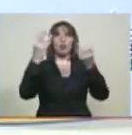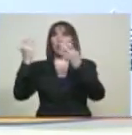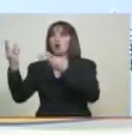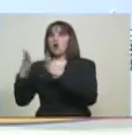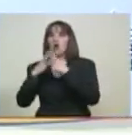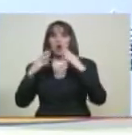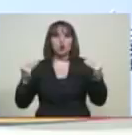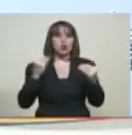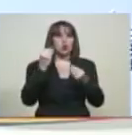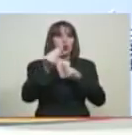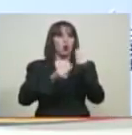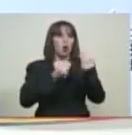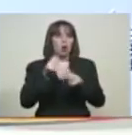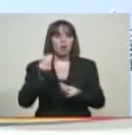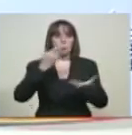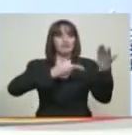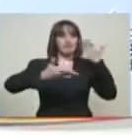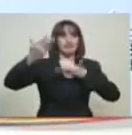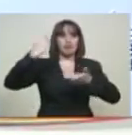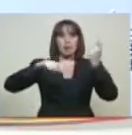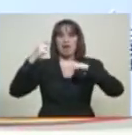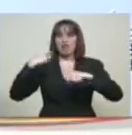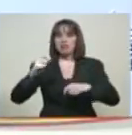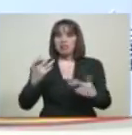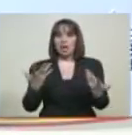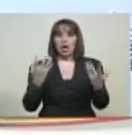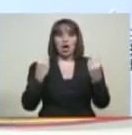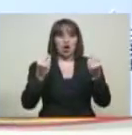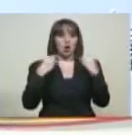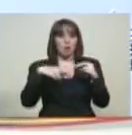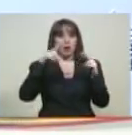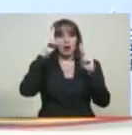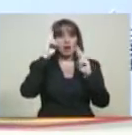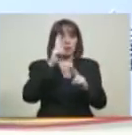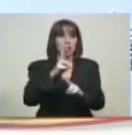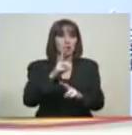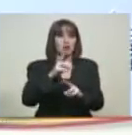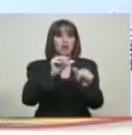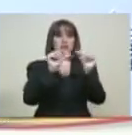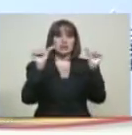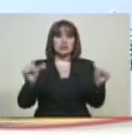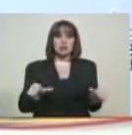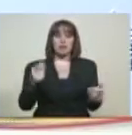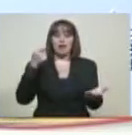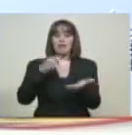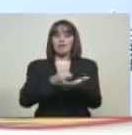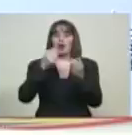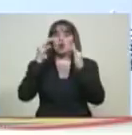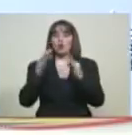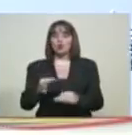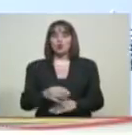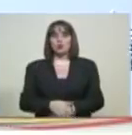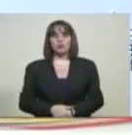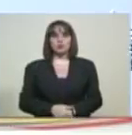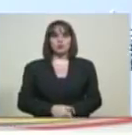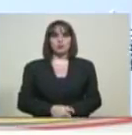la comercialización y el respeto del sistema de precios justos